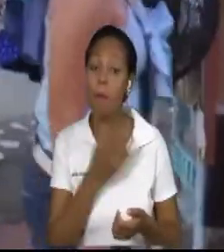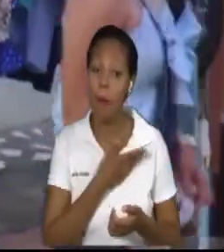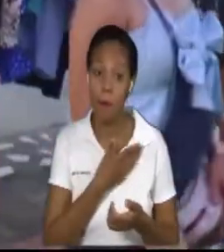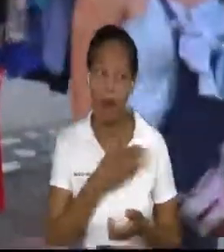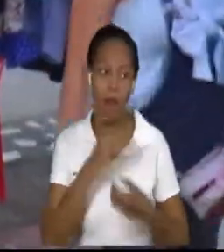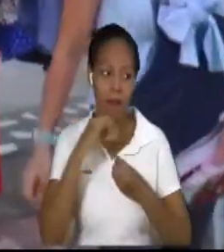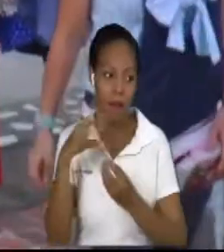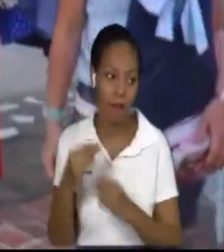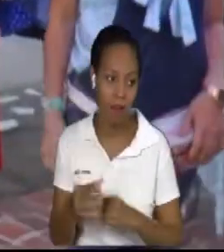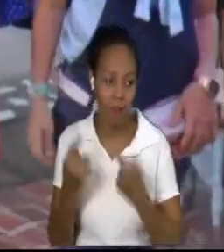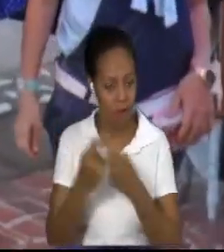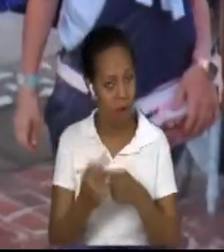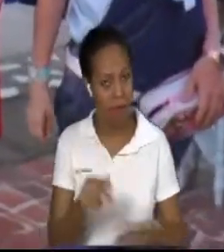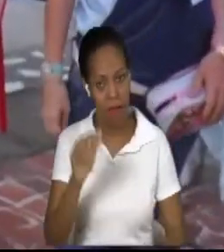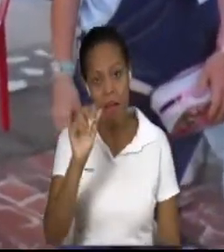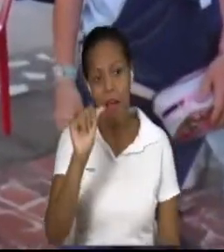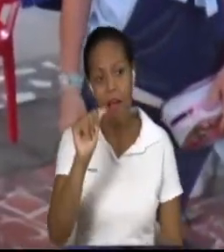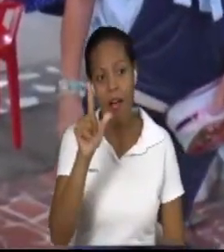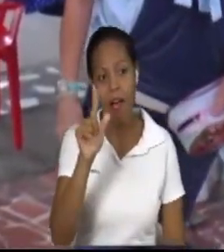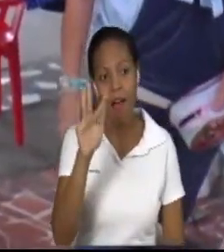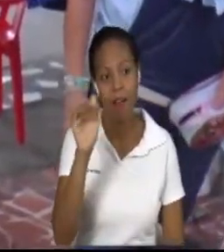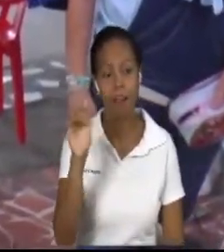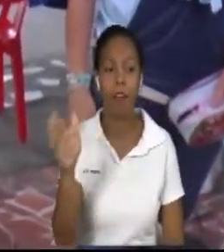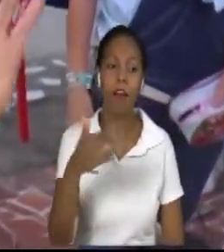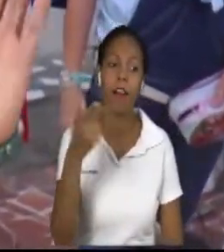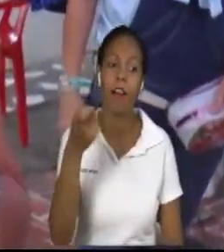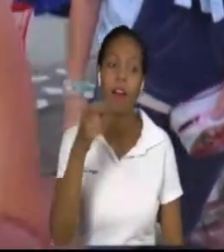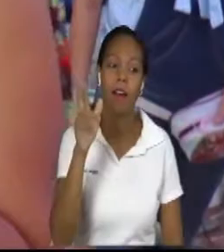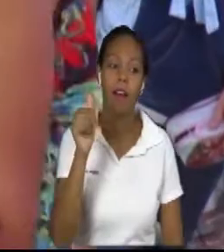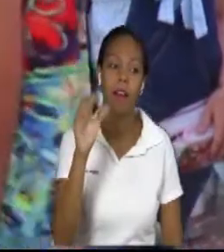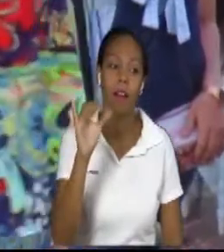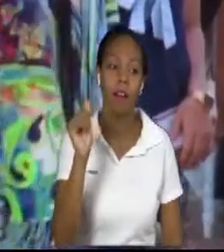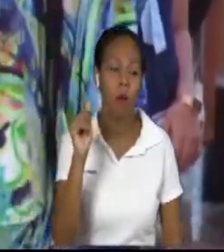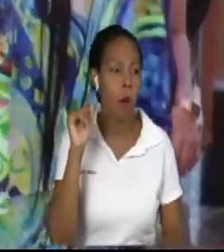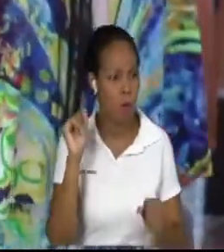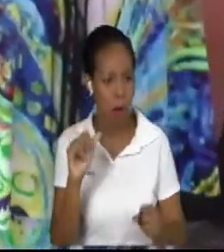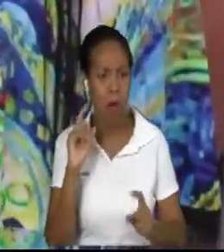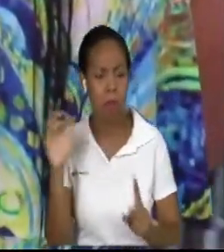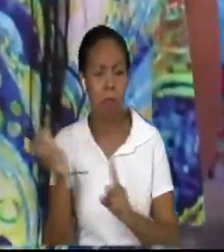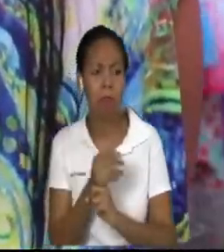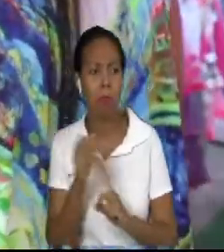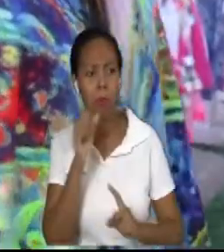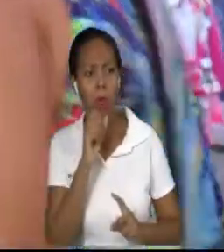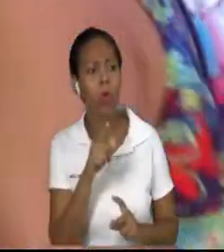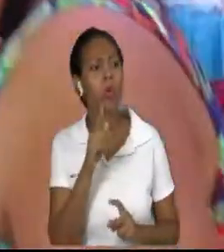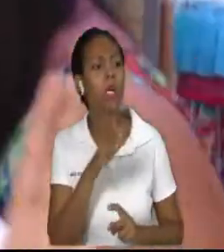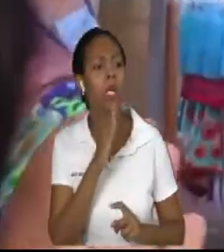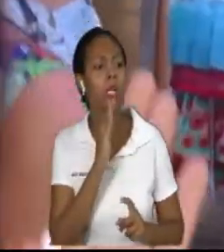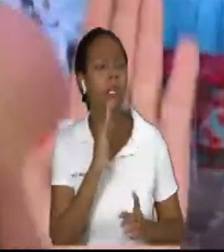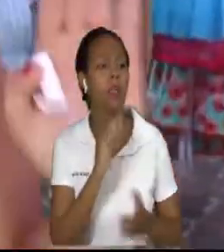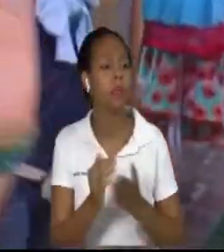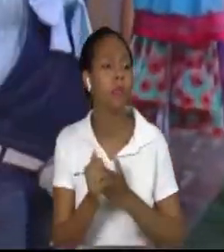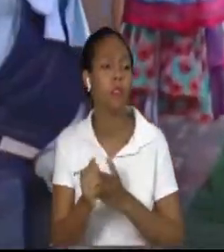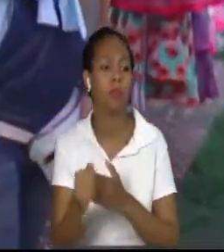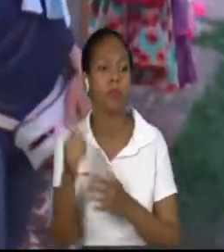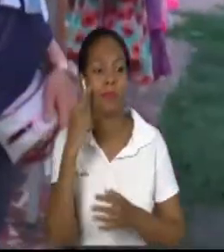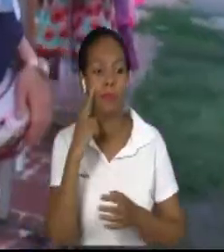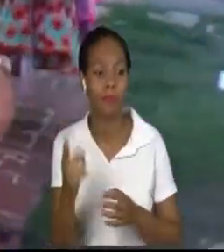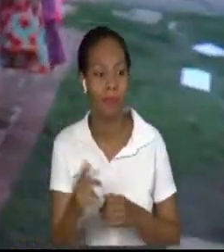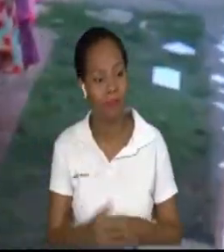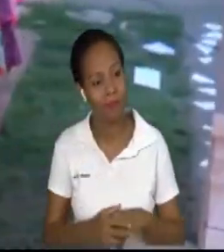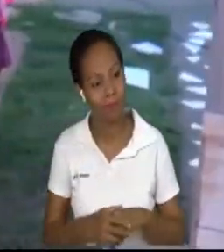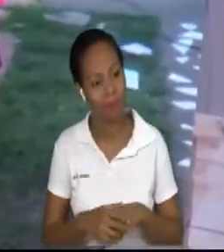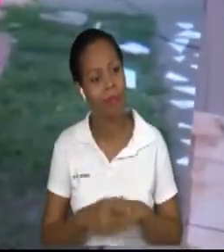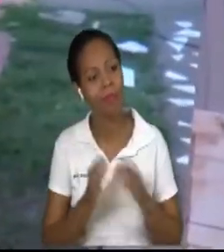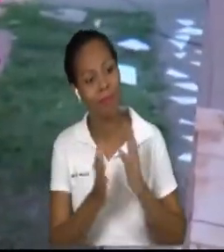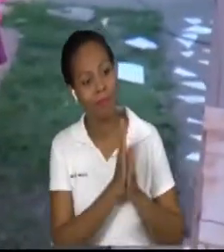podemos encontrar absolutamente todo lo que necesitamos. ¿Quién de por aquí de Altagracia me va a hablar? Ya me encontré por aquí quien